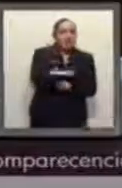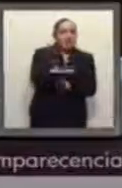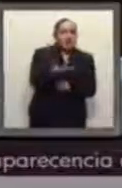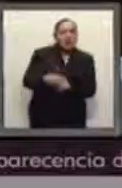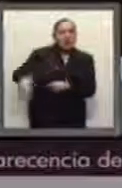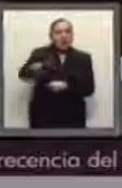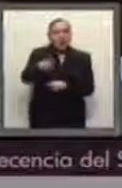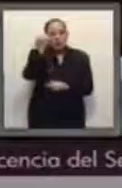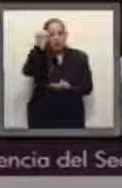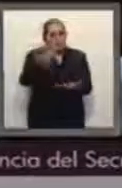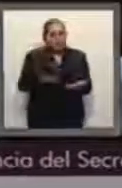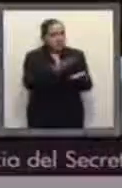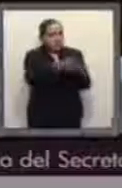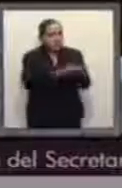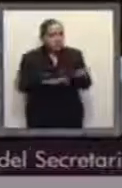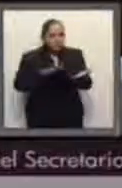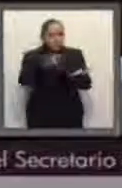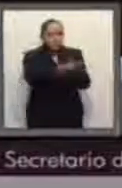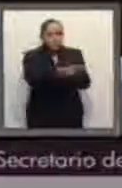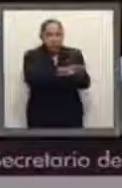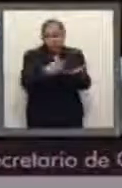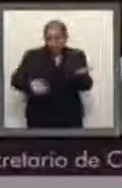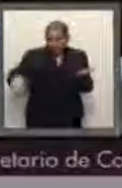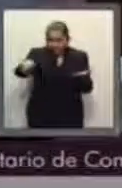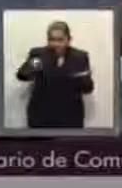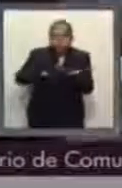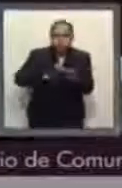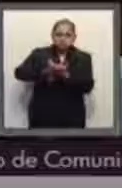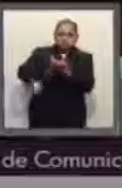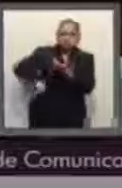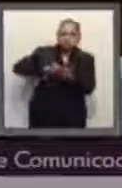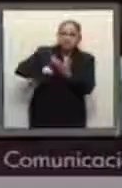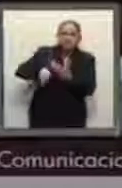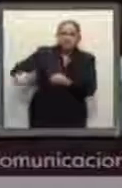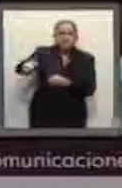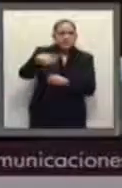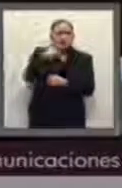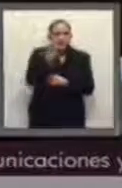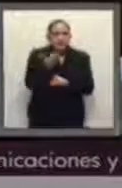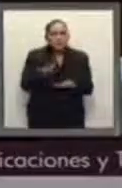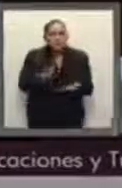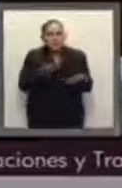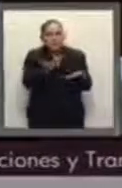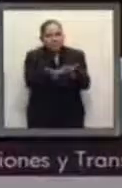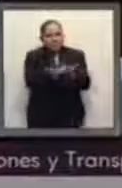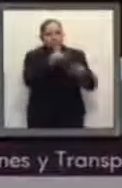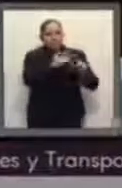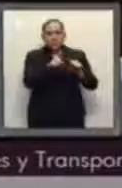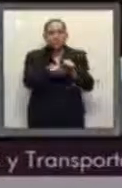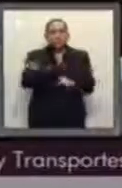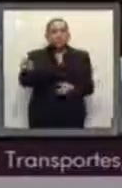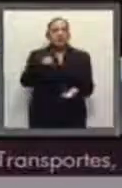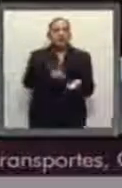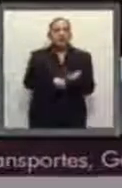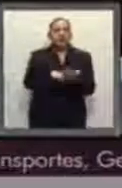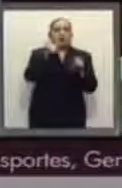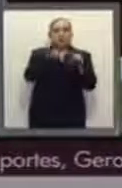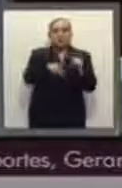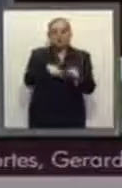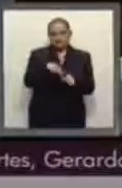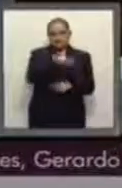propuestas inminentes de la población más marginada, que se volcarán en contra del secretario de